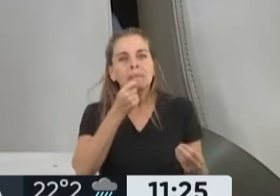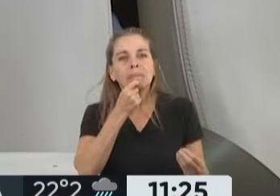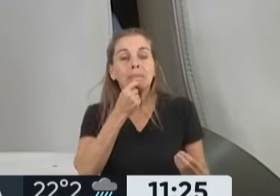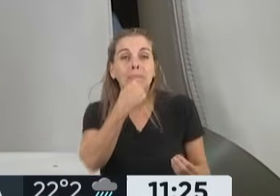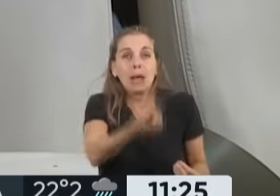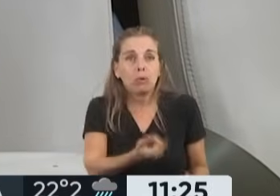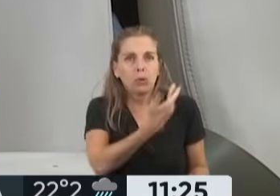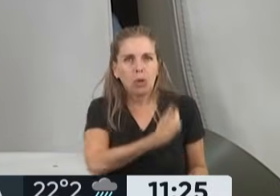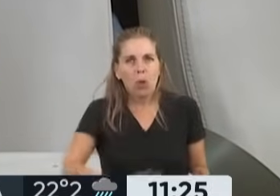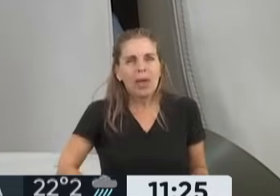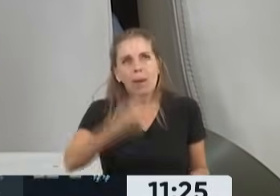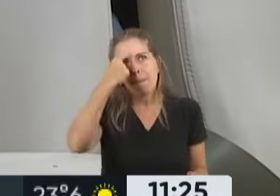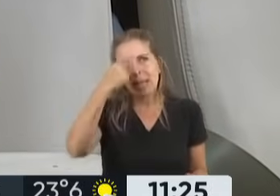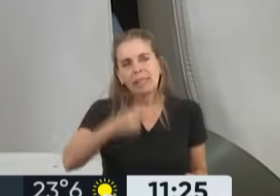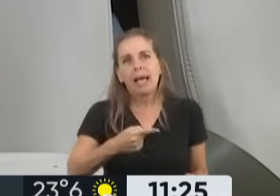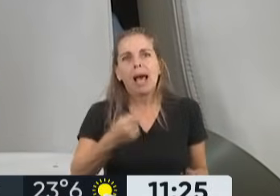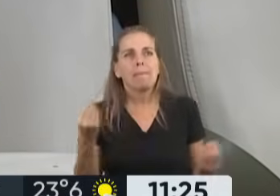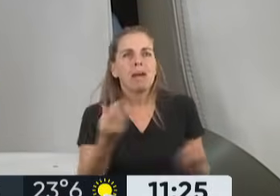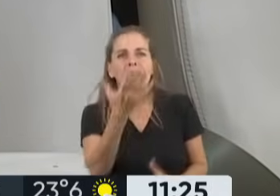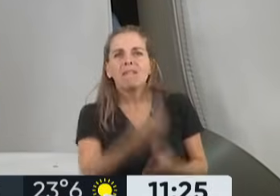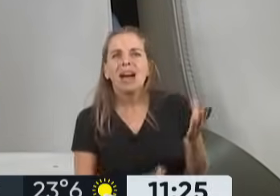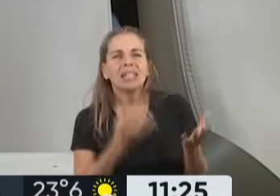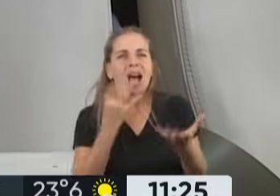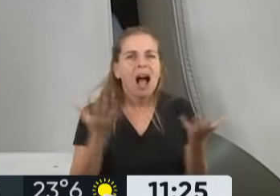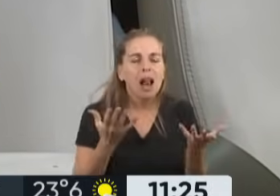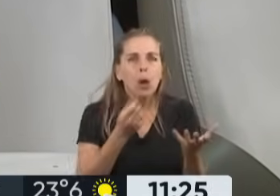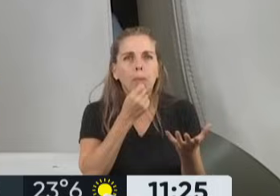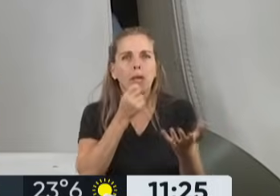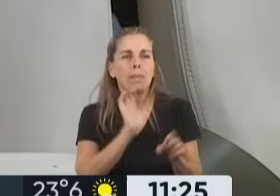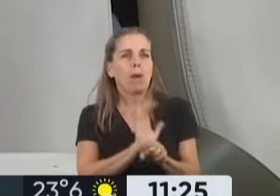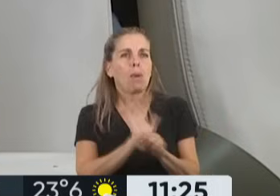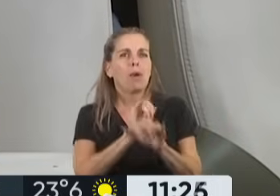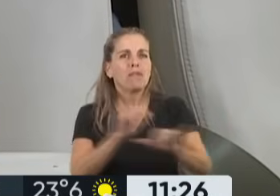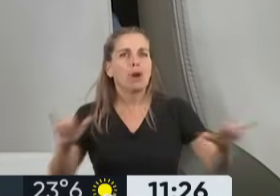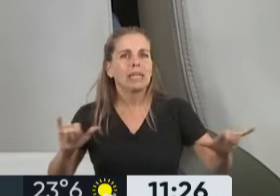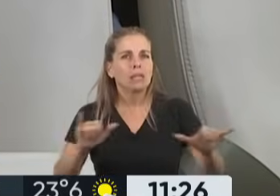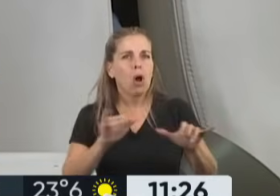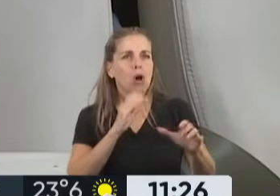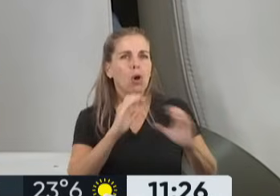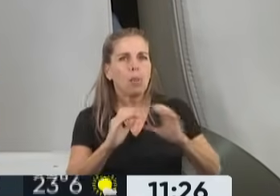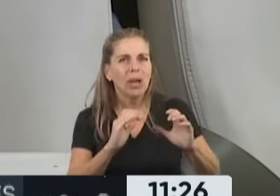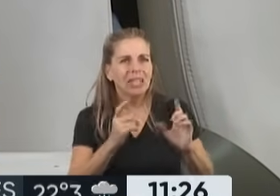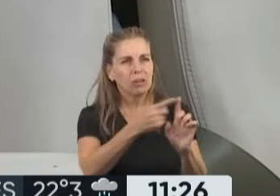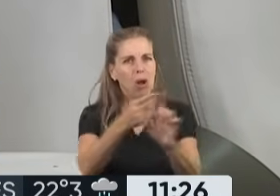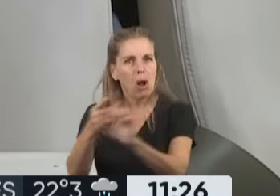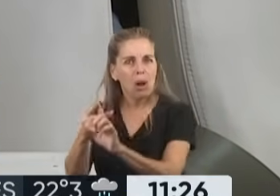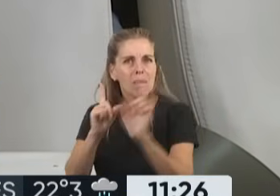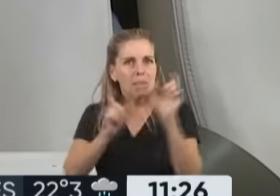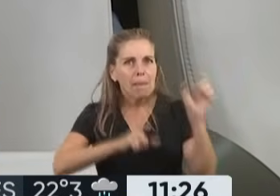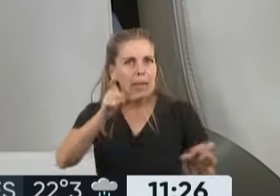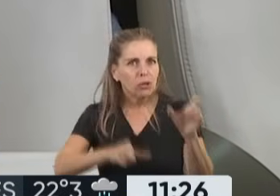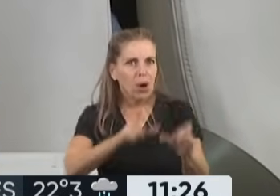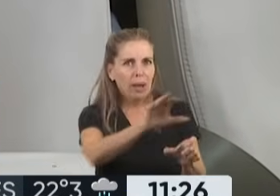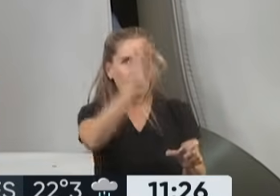que falló en algo la comunicación para la sociedad en general, o inclusive hacia sus propios votantes, teniendo en cuenta